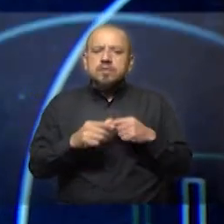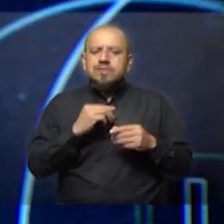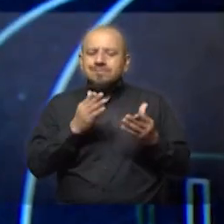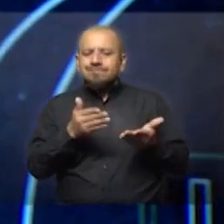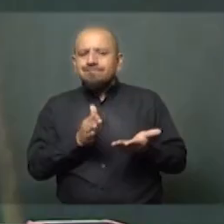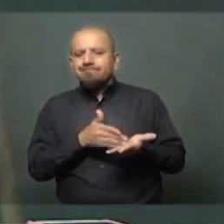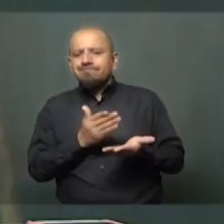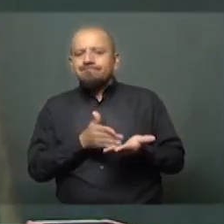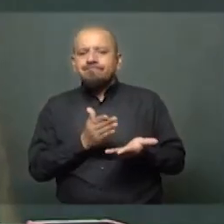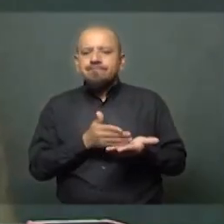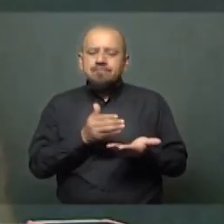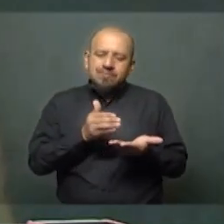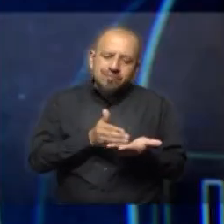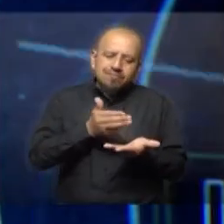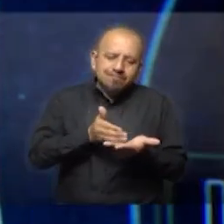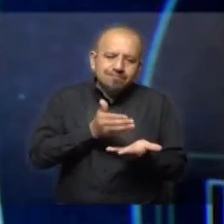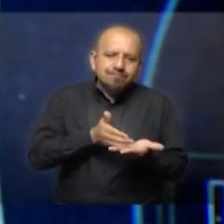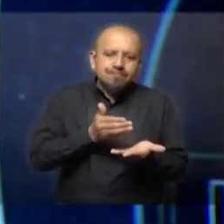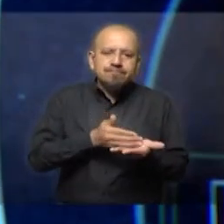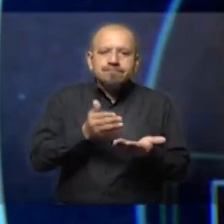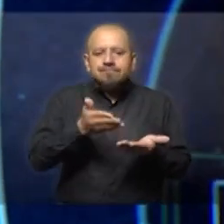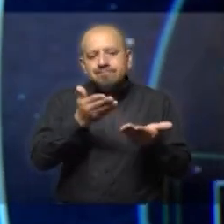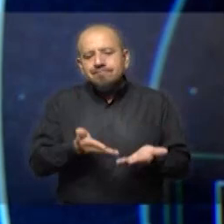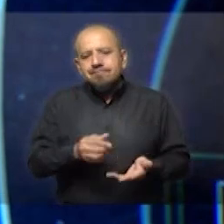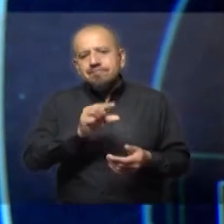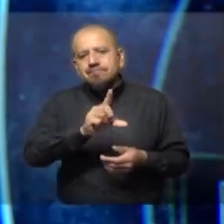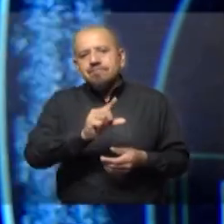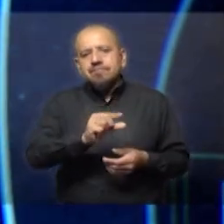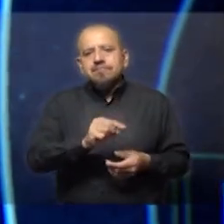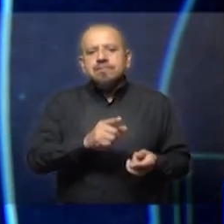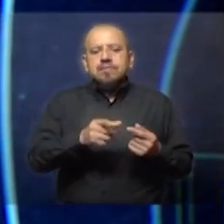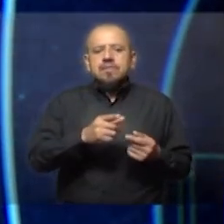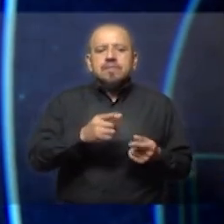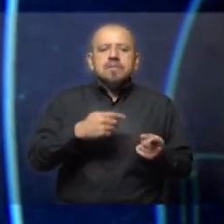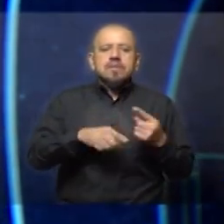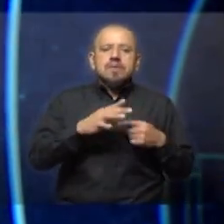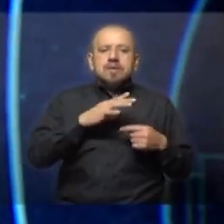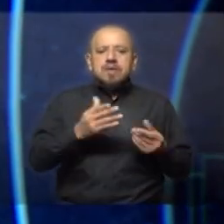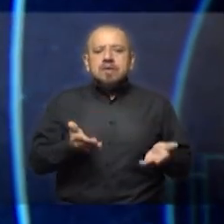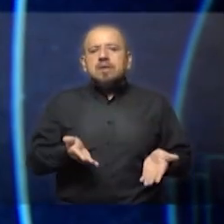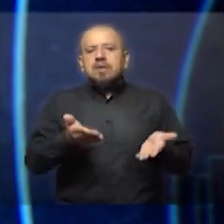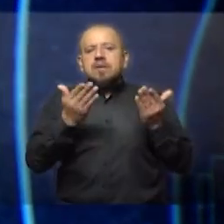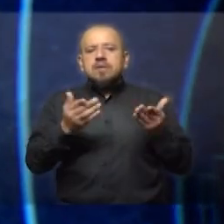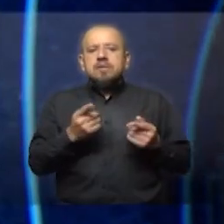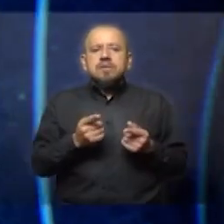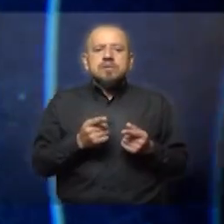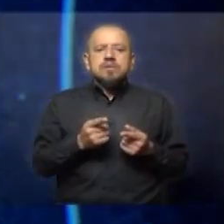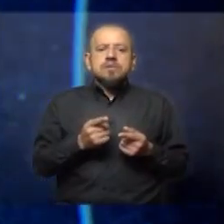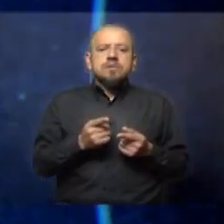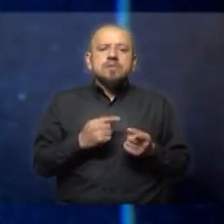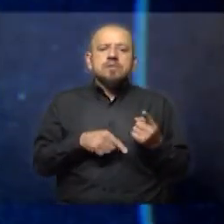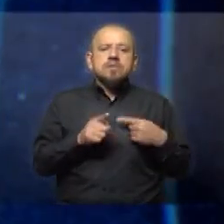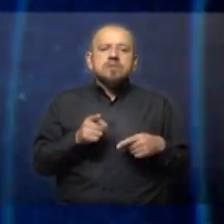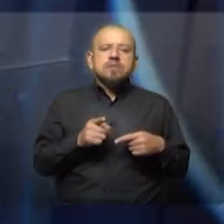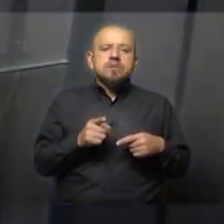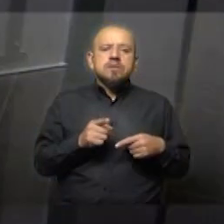O sea la ve como como un sujeto deficiente como una víctima a la que hay que favorecer sí pero ya